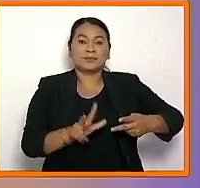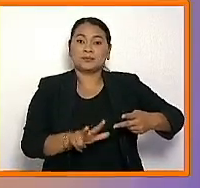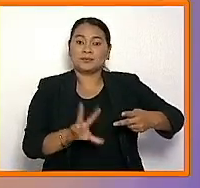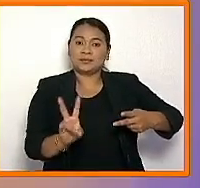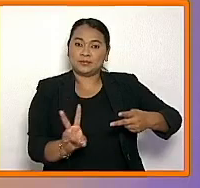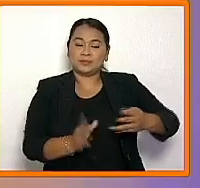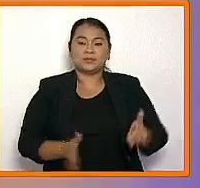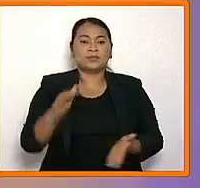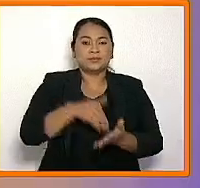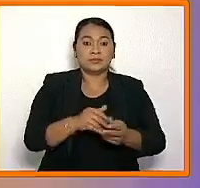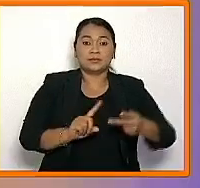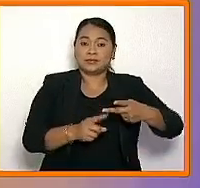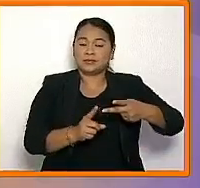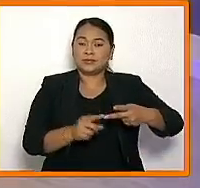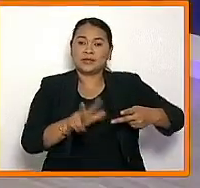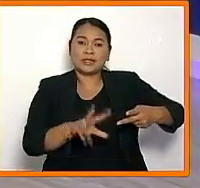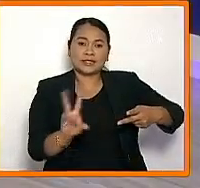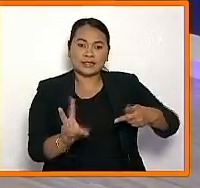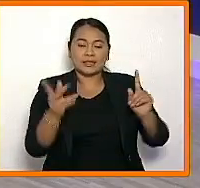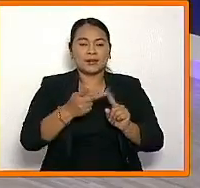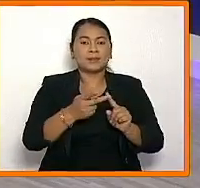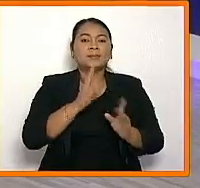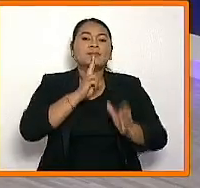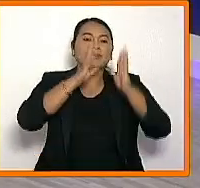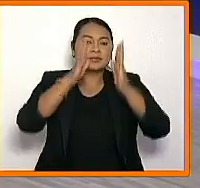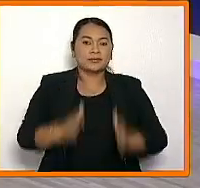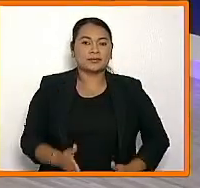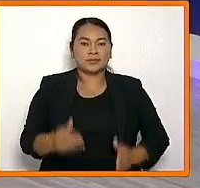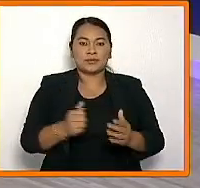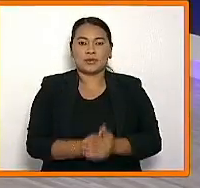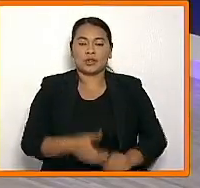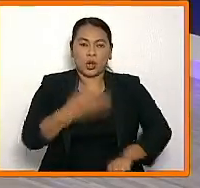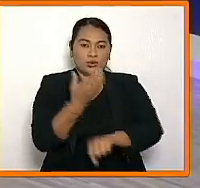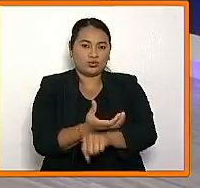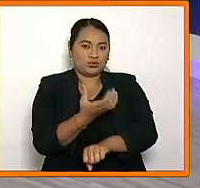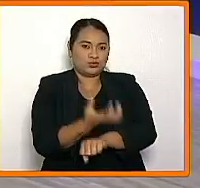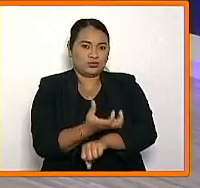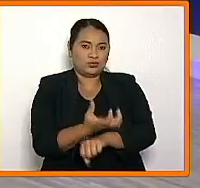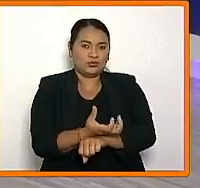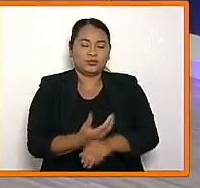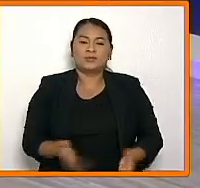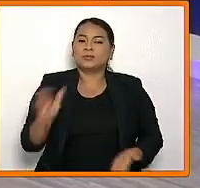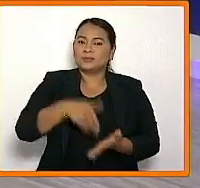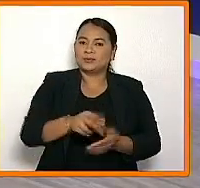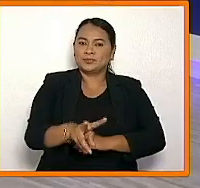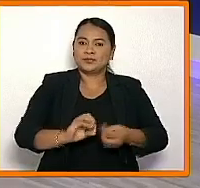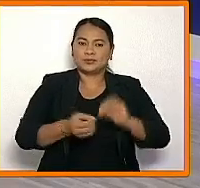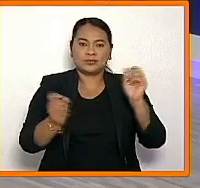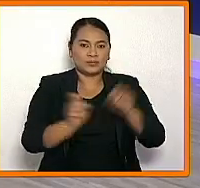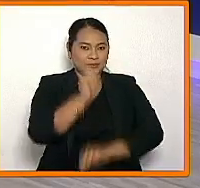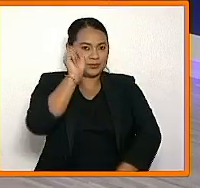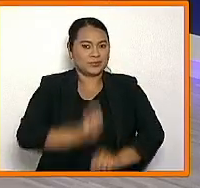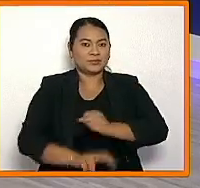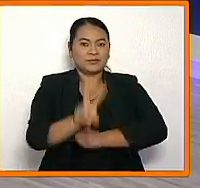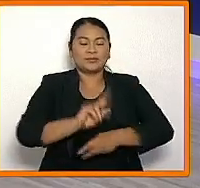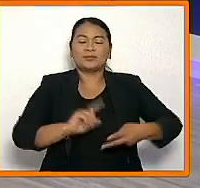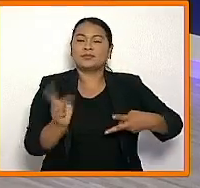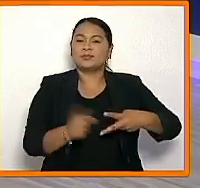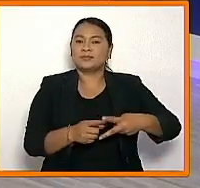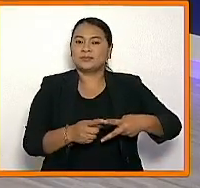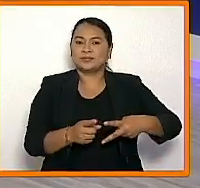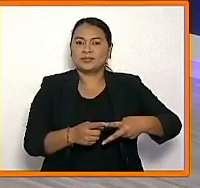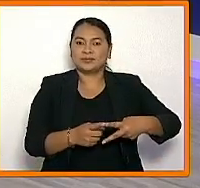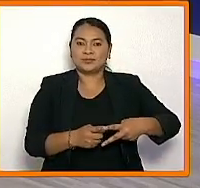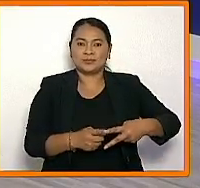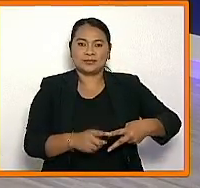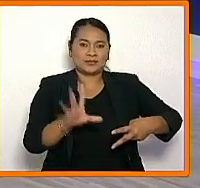7. Segundo número ganador es el 37 con su catrachada turunca. Con gusto repito, tus dos números favorecidos para premiados son